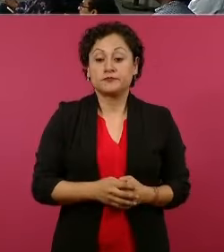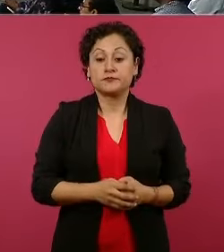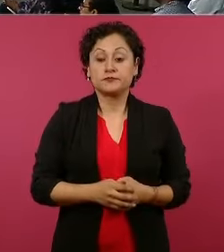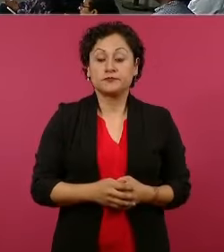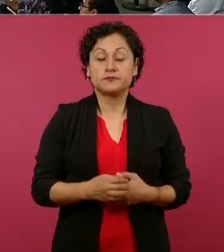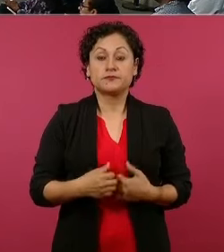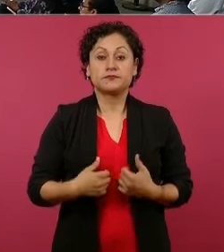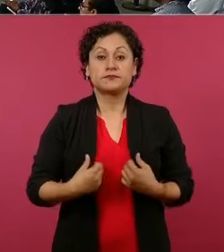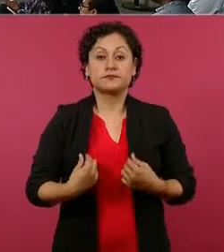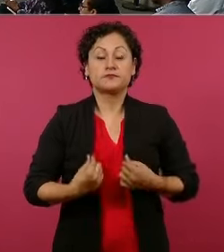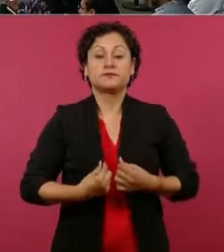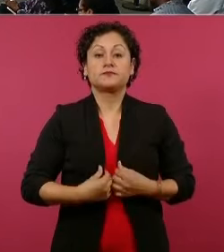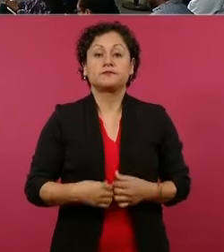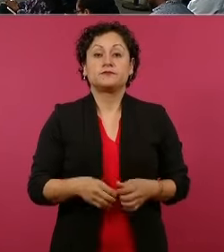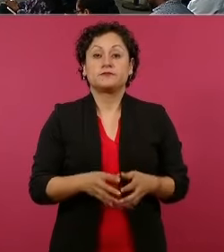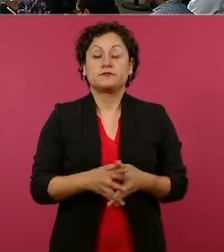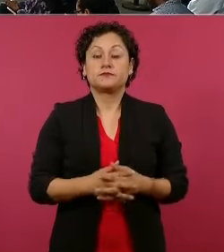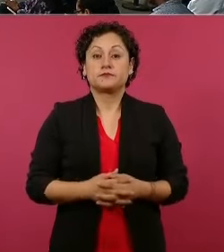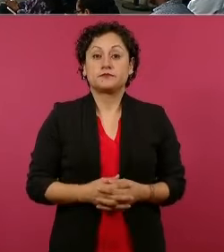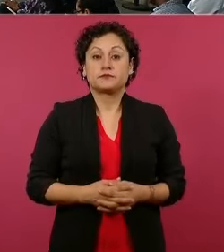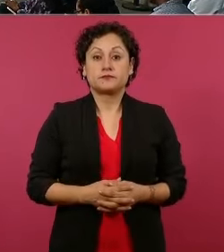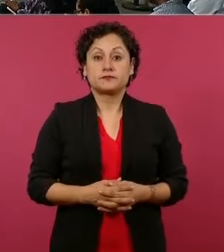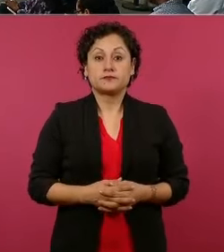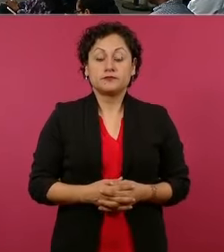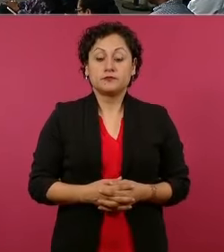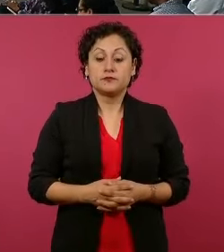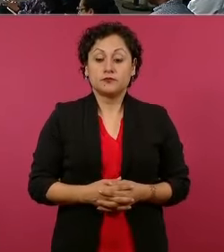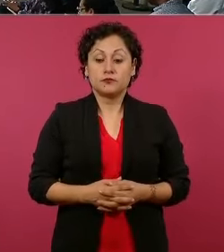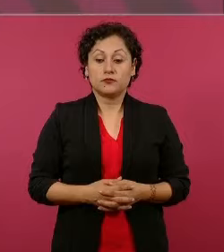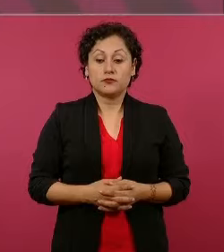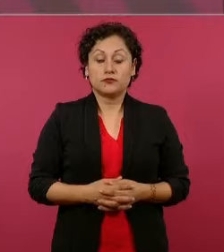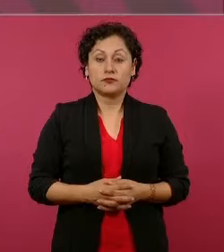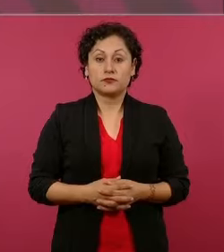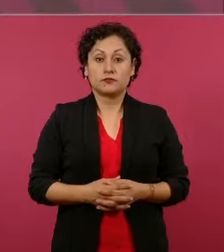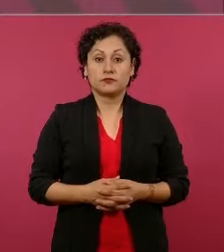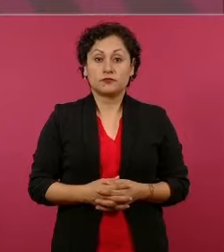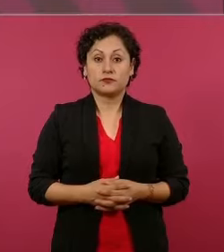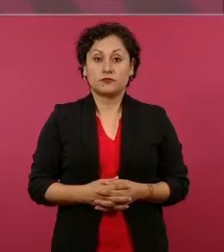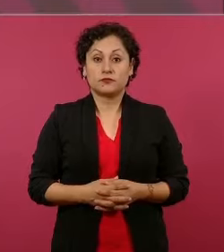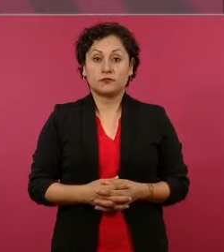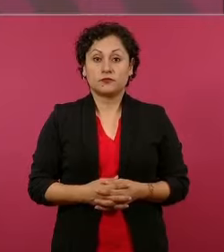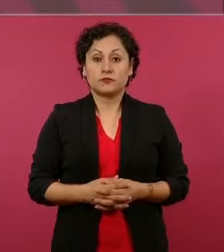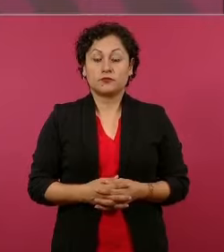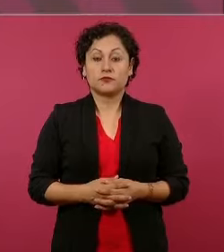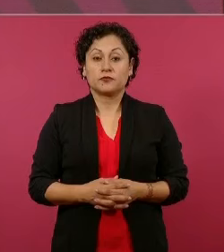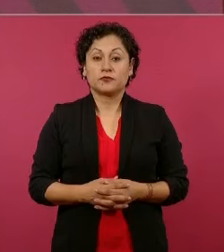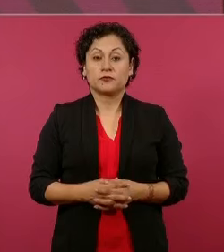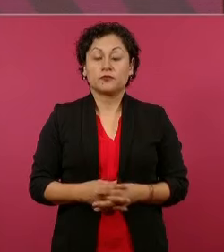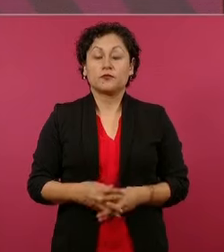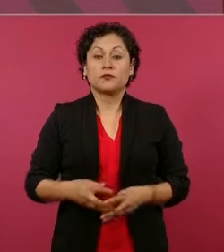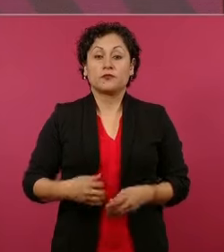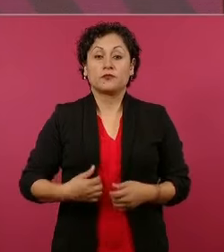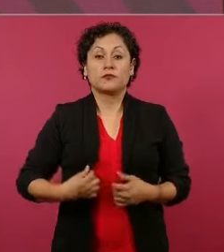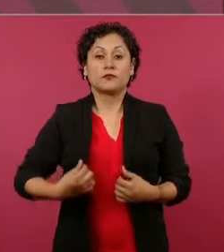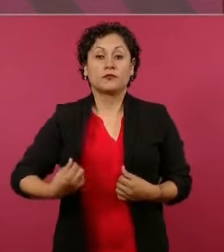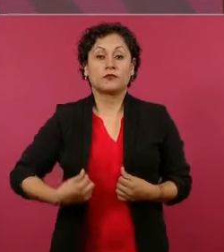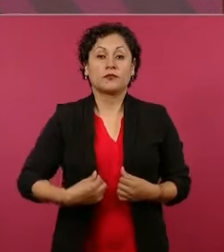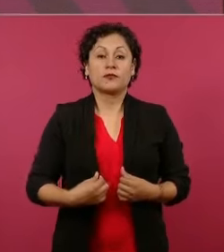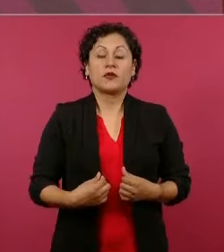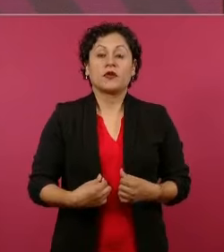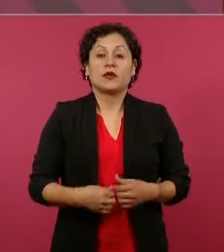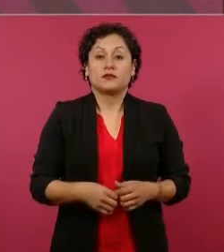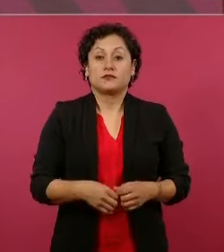algo de que ellos le quitaron a la